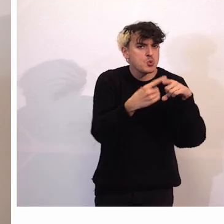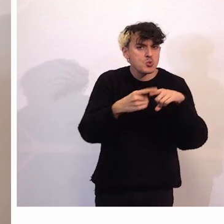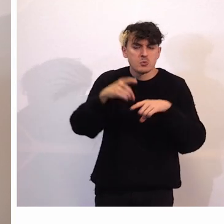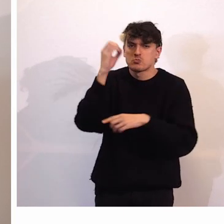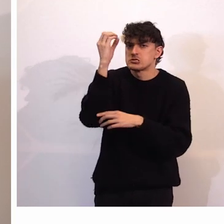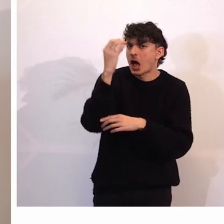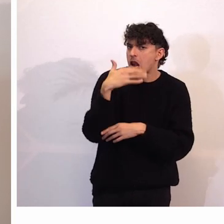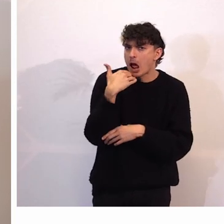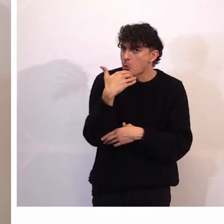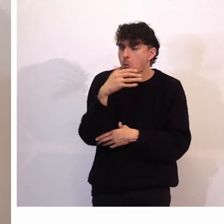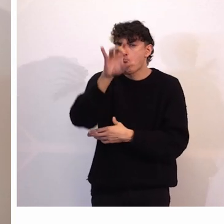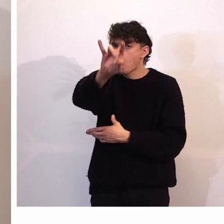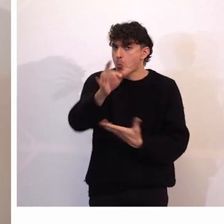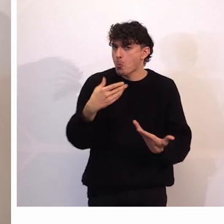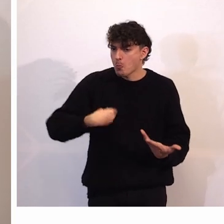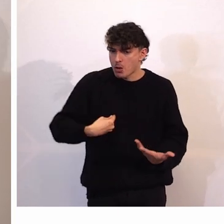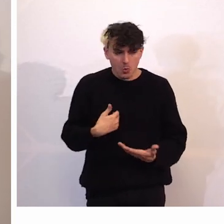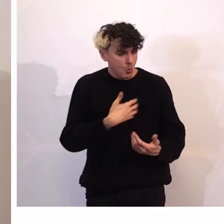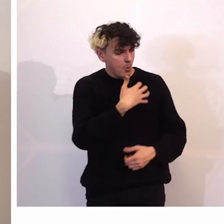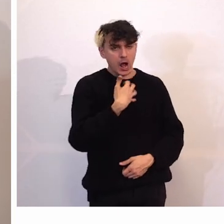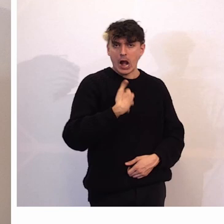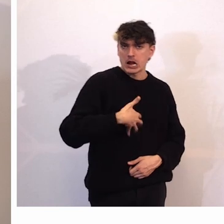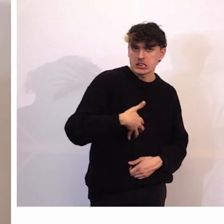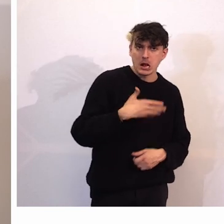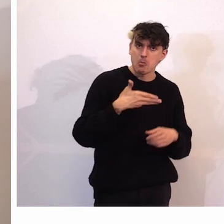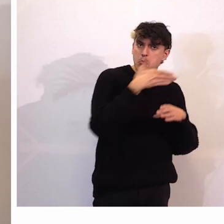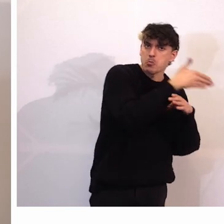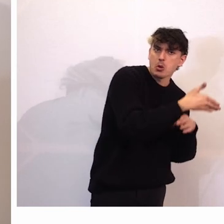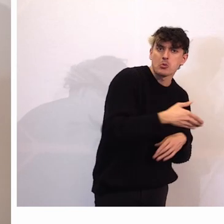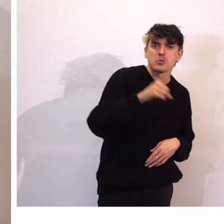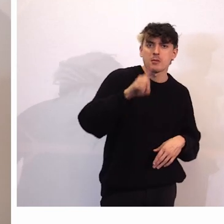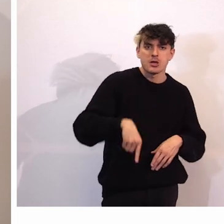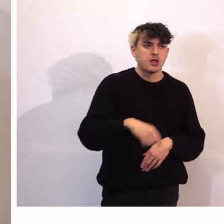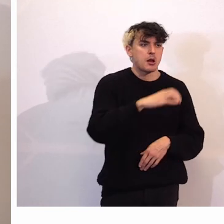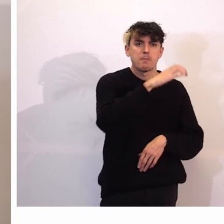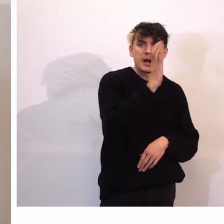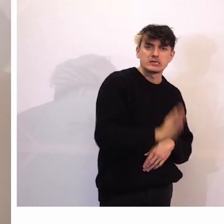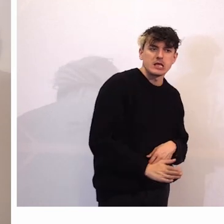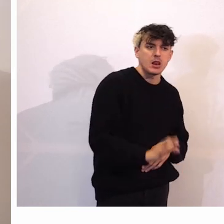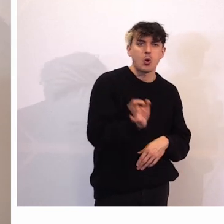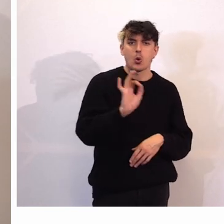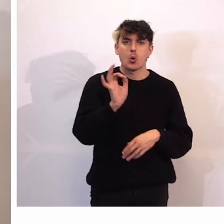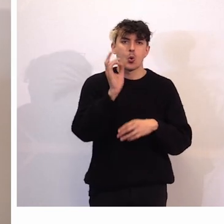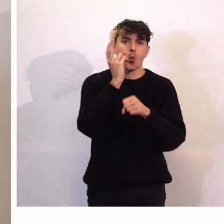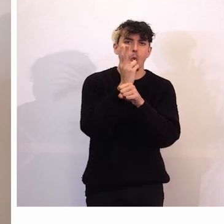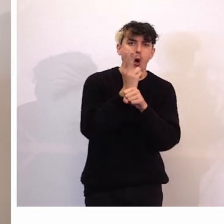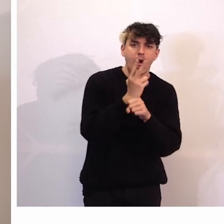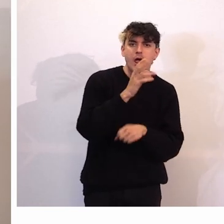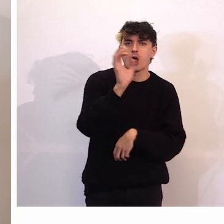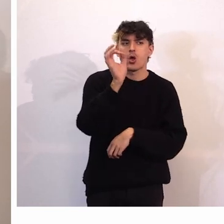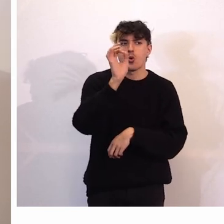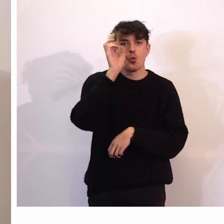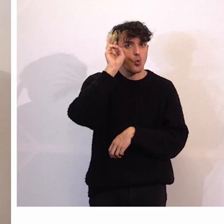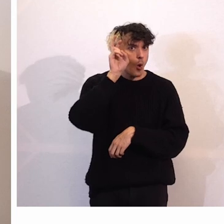pues sí, porque no, lo mismo que he ido a Argentina, puedo ir a Brasil, o a Uruguay, o a México, o donde haga